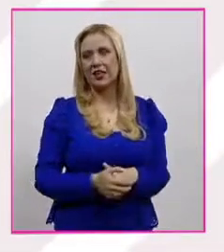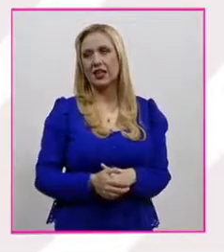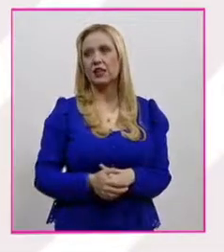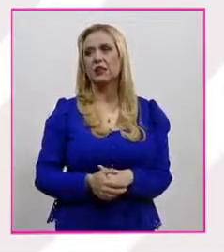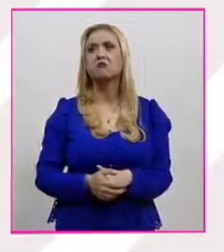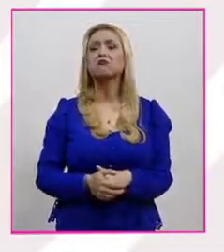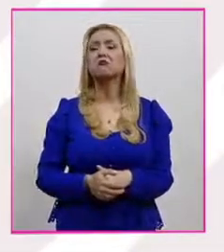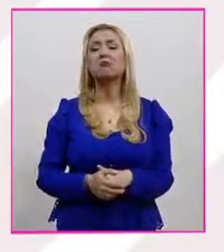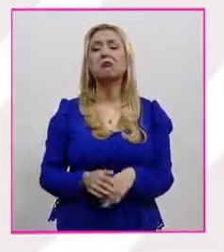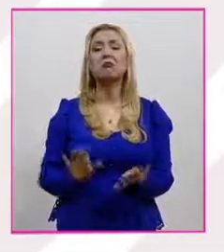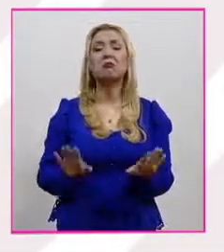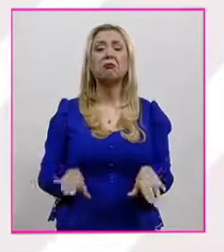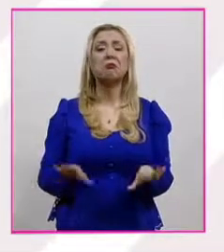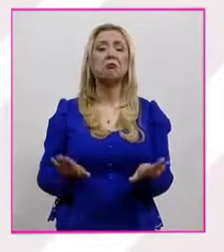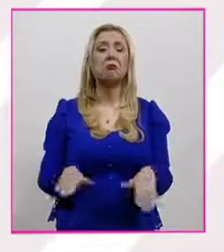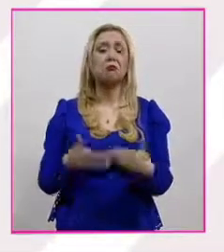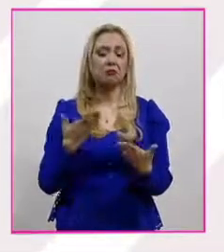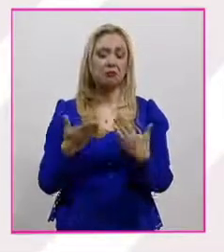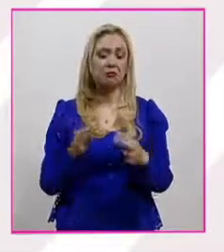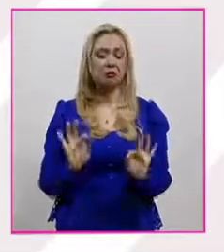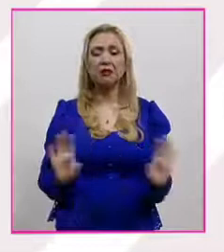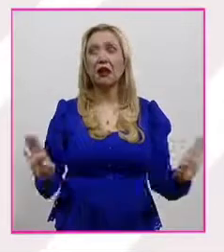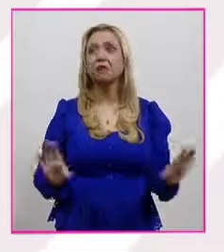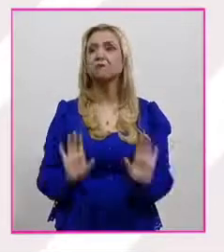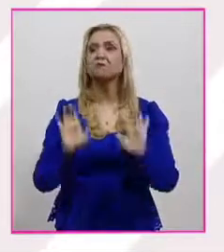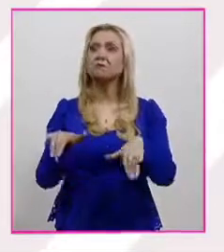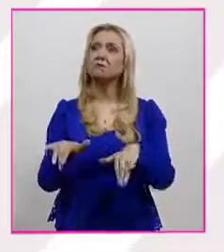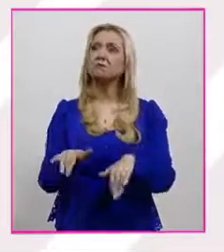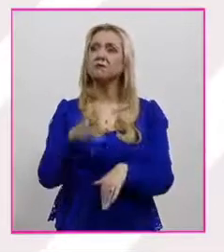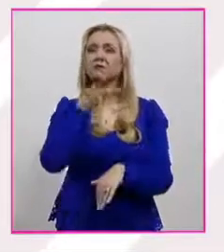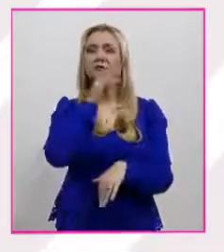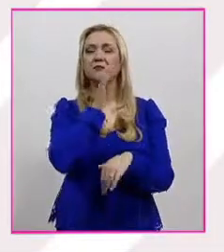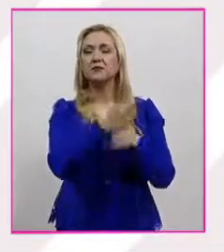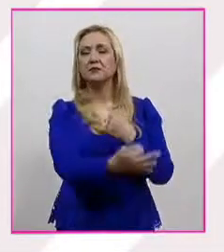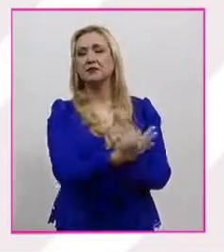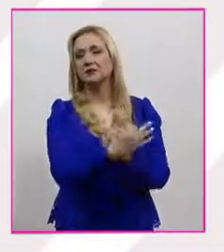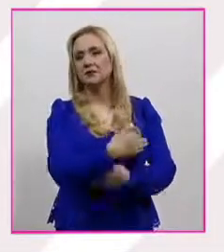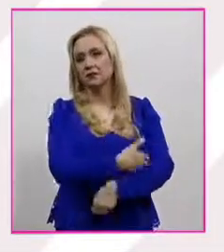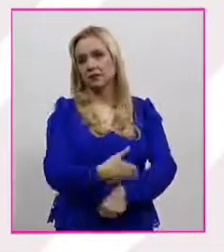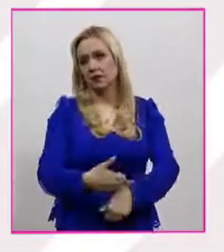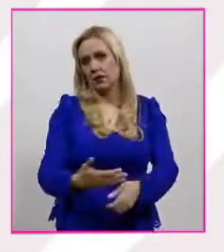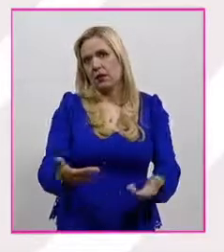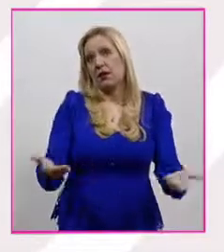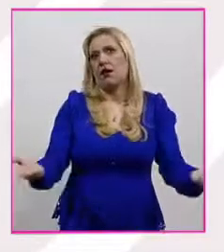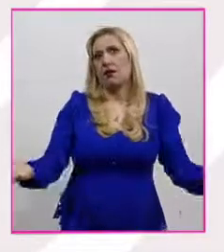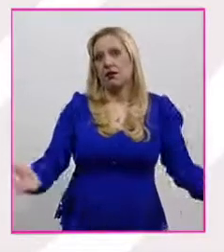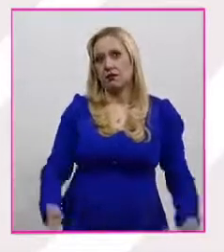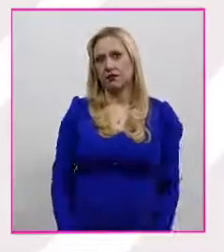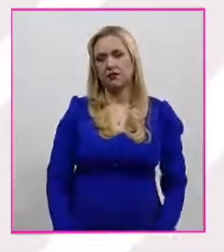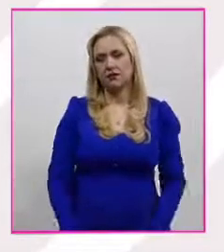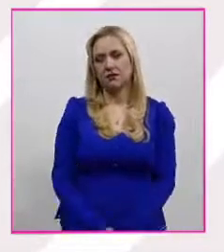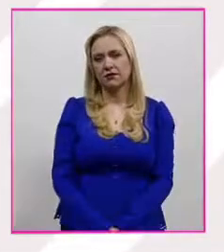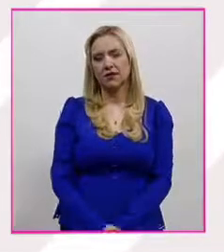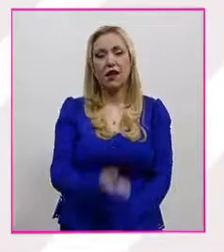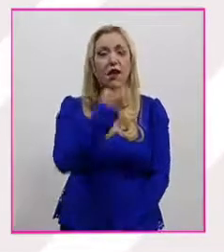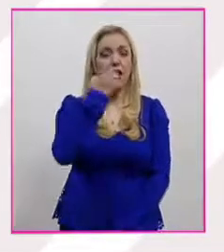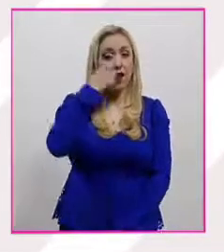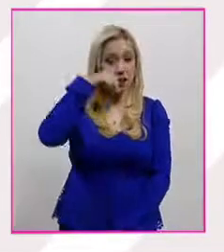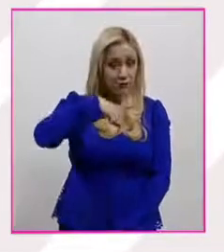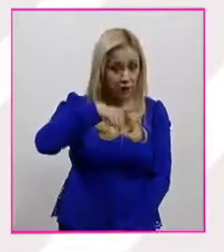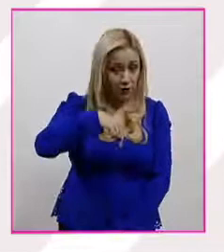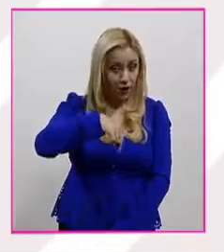la recompensa debieron haber hecho el mismo esfuerzo. Y esto, cuando lo llevamos al tema educativo y en